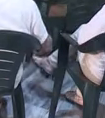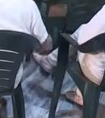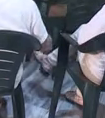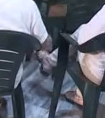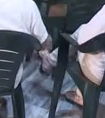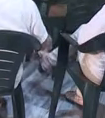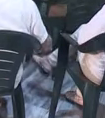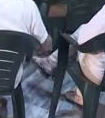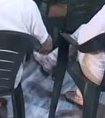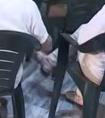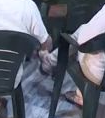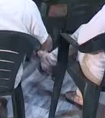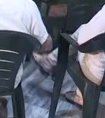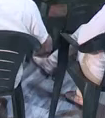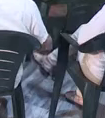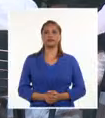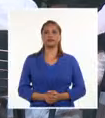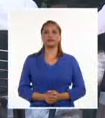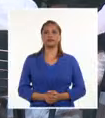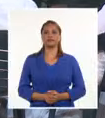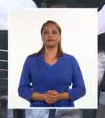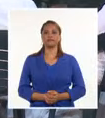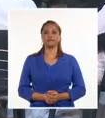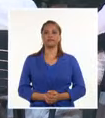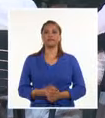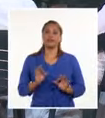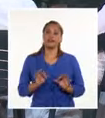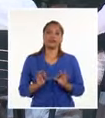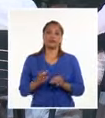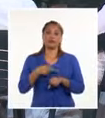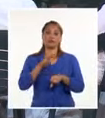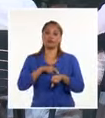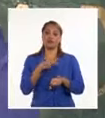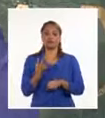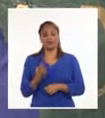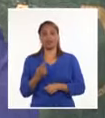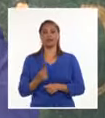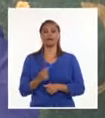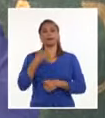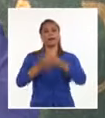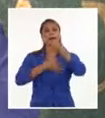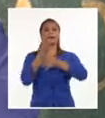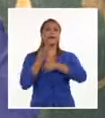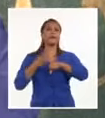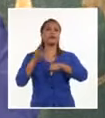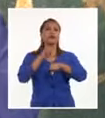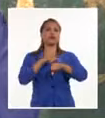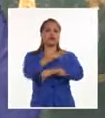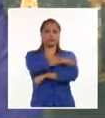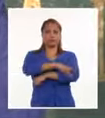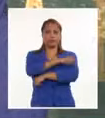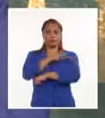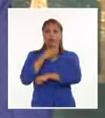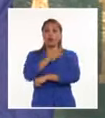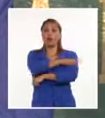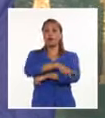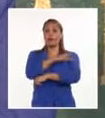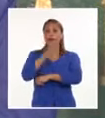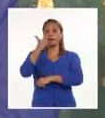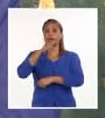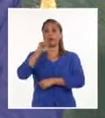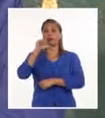Ah, Puerto Rico, sí, perdón, no lo había notado. Enseguida. Bueno, sobre Puerto Rico, los países del ALBA, varios de los países del